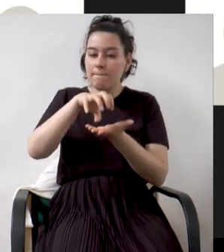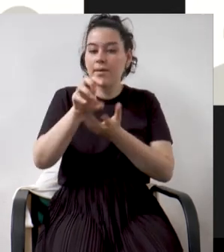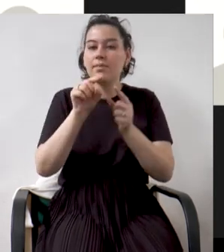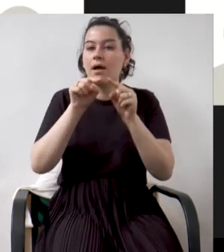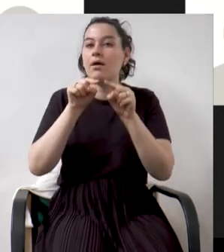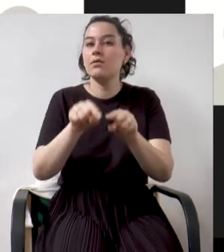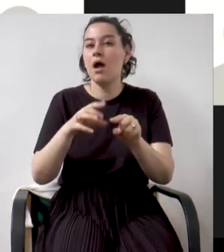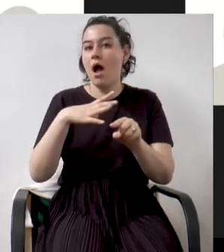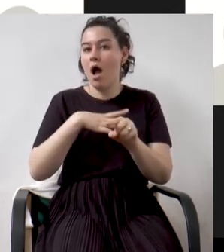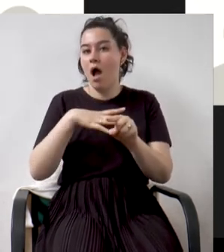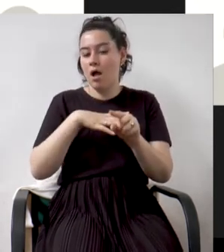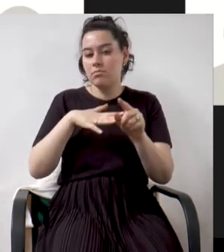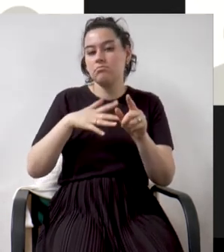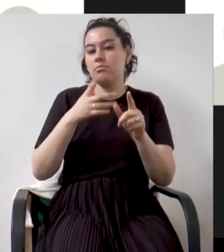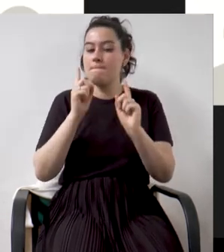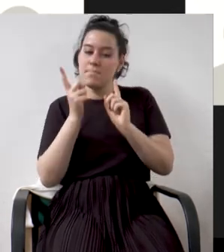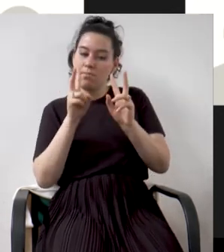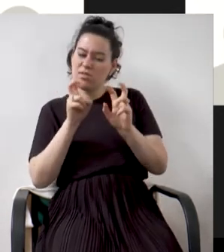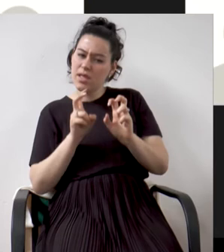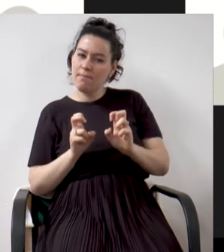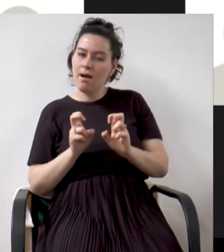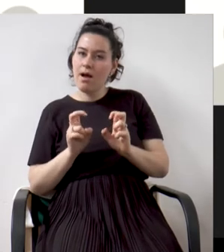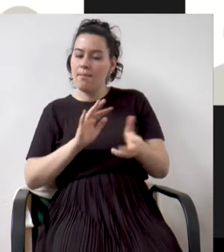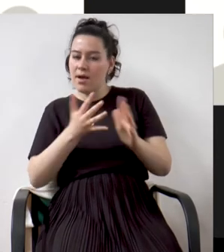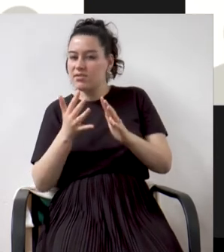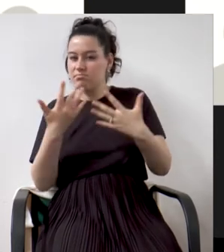generen sinergia entre los distintos